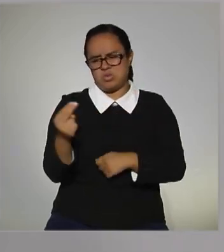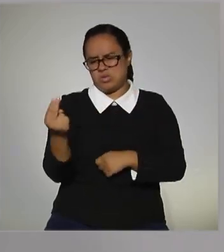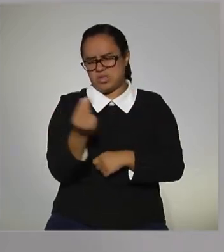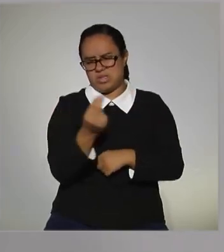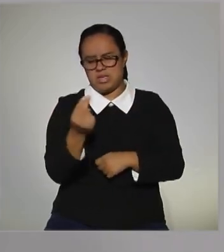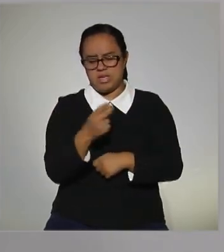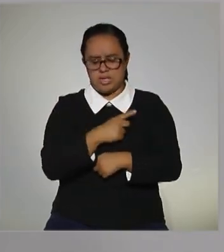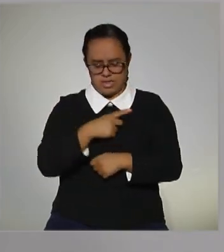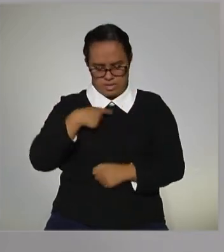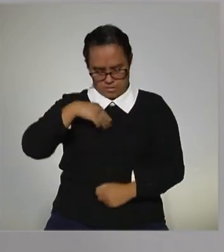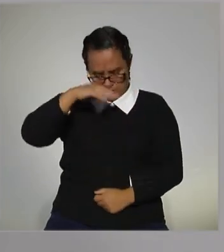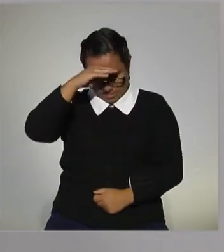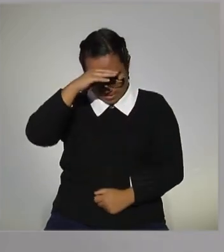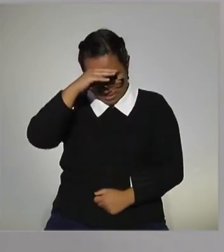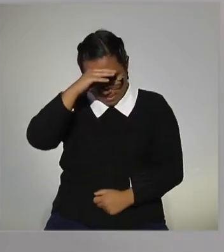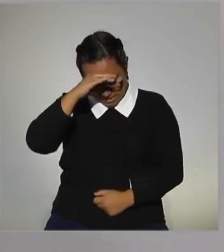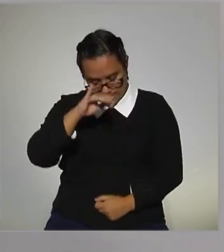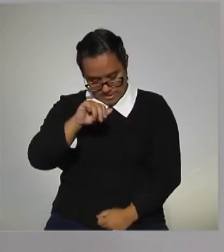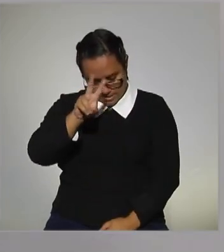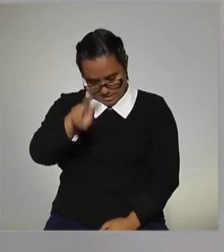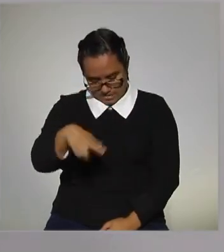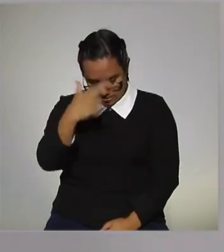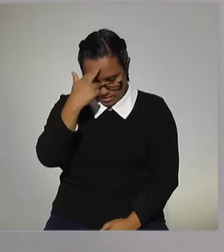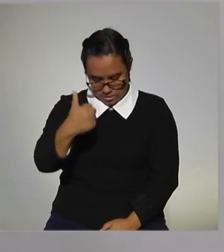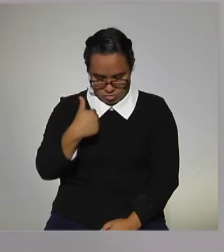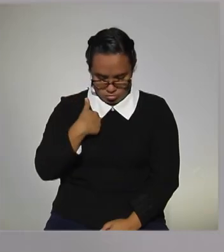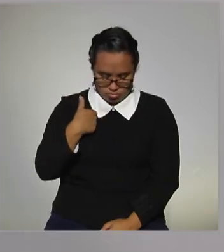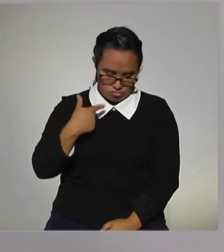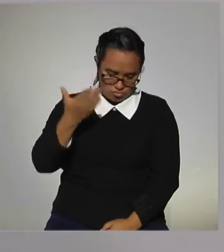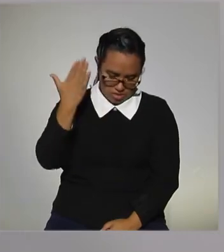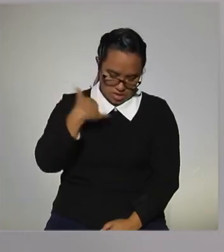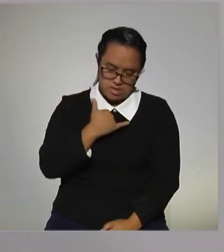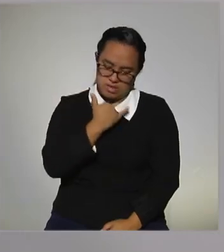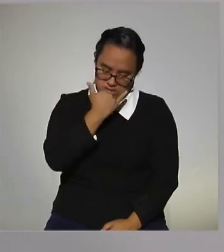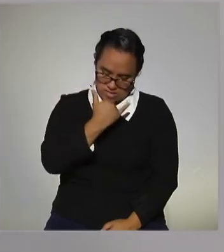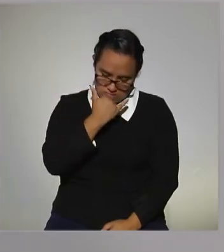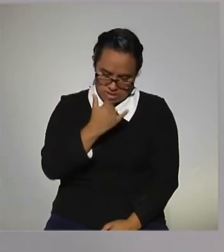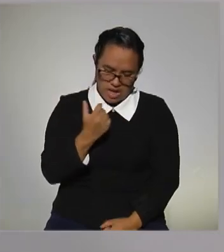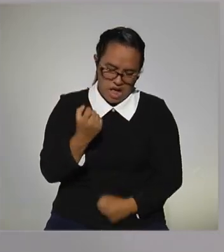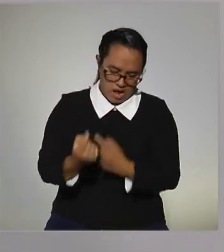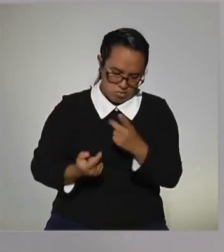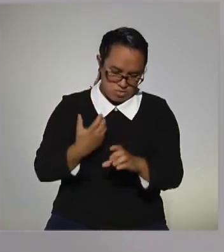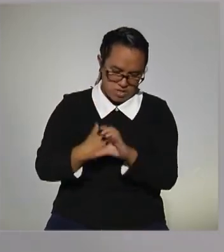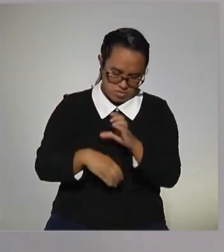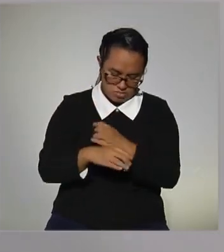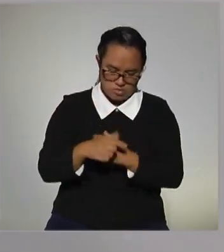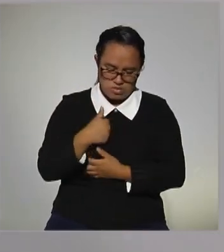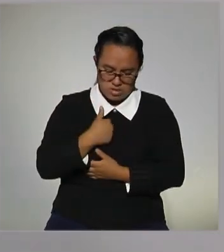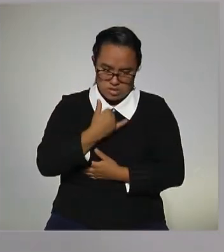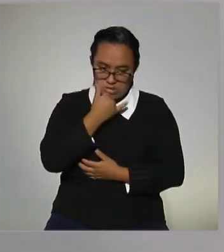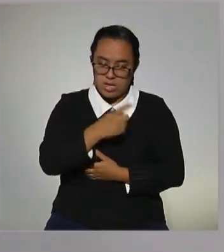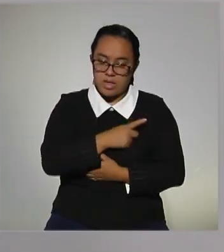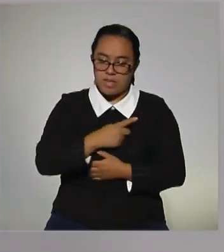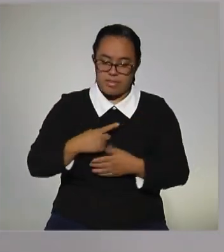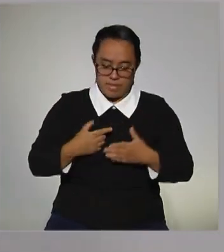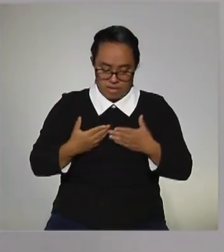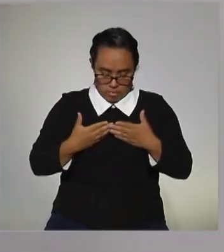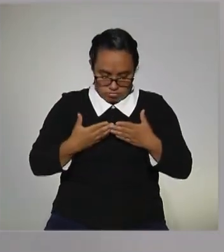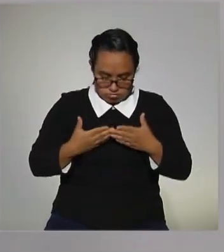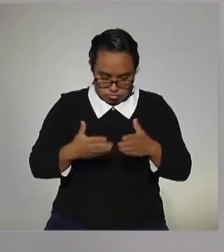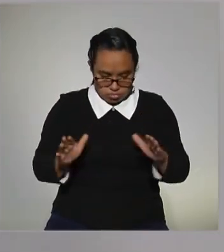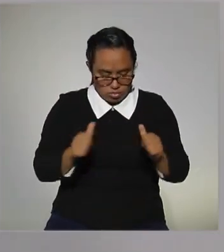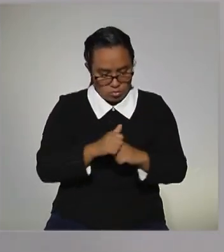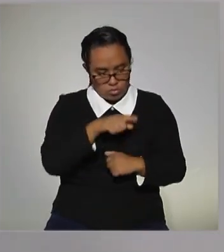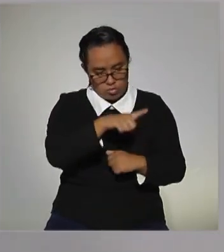a decir, chin, sí, me equivoqué como padre, sí me equivoqué en ciertas cosas. El abrirse esa parte con